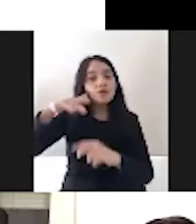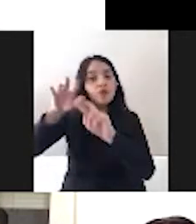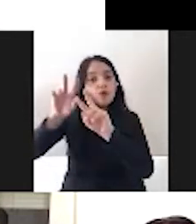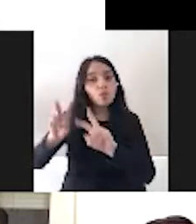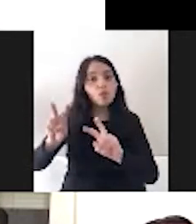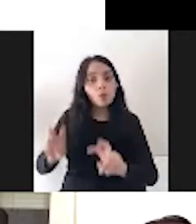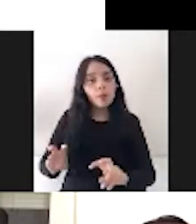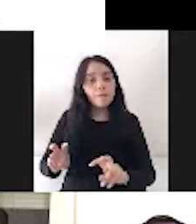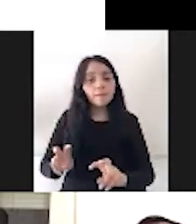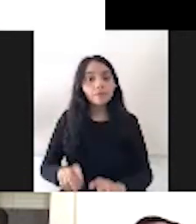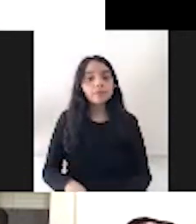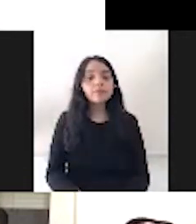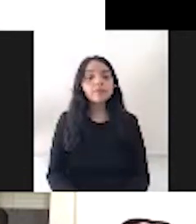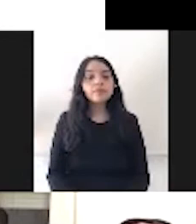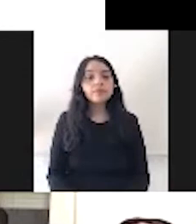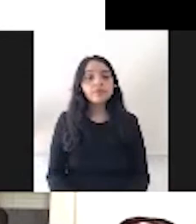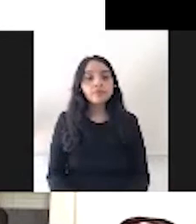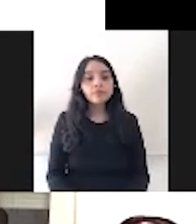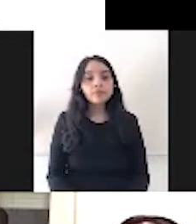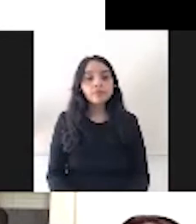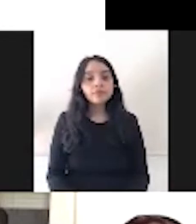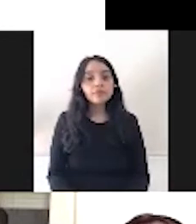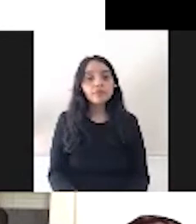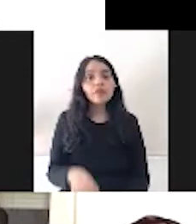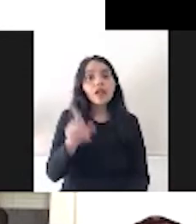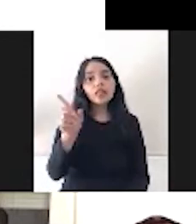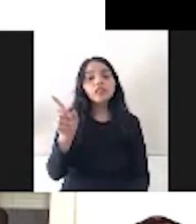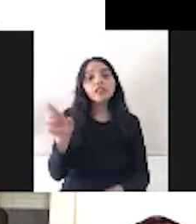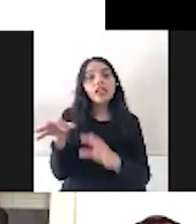esta comunicación, ¿no? que es parte de una investigación.